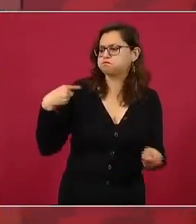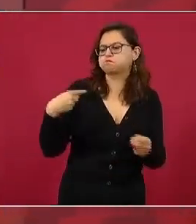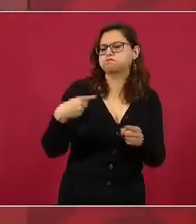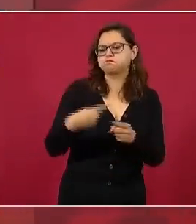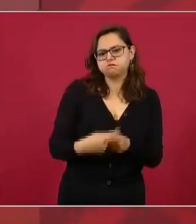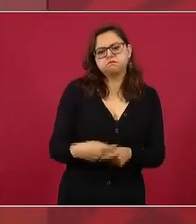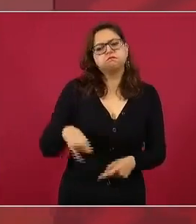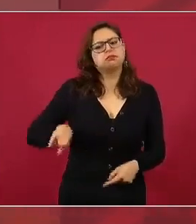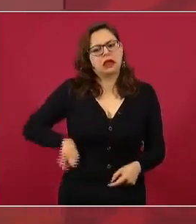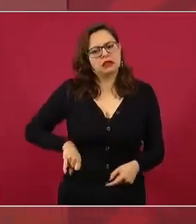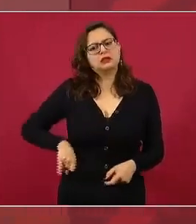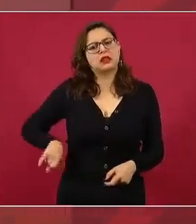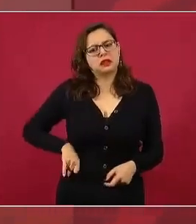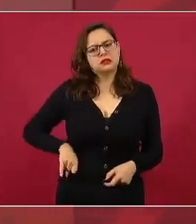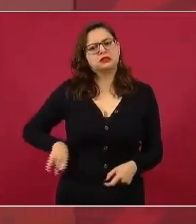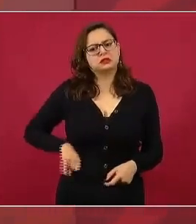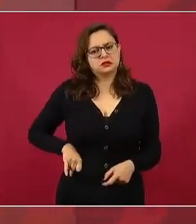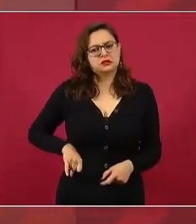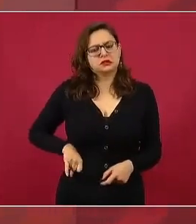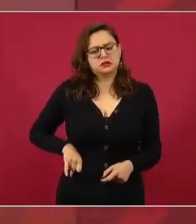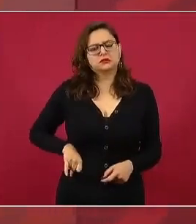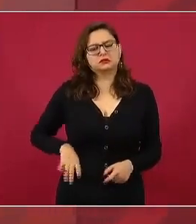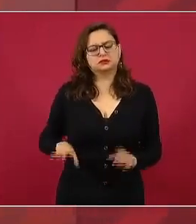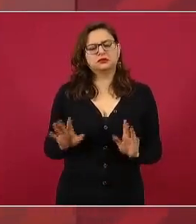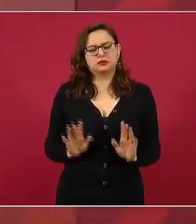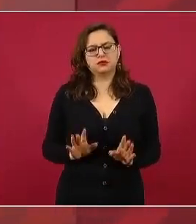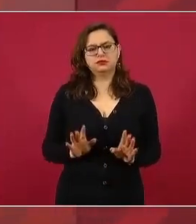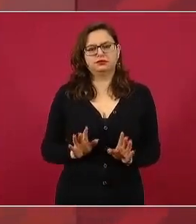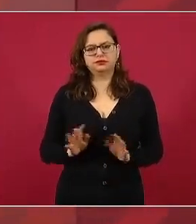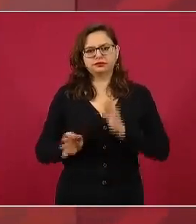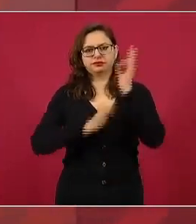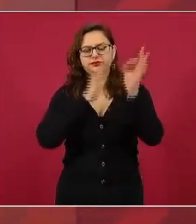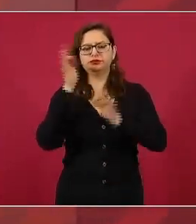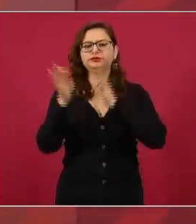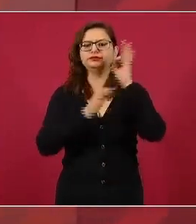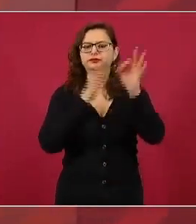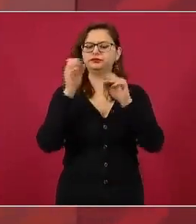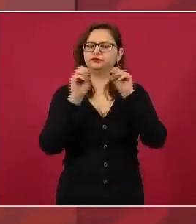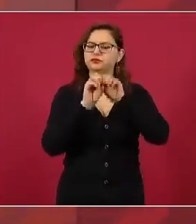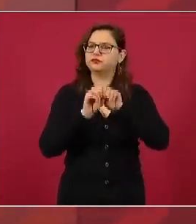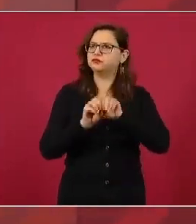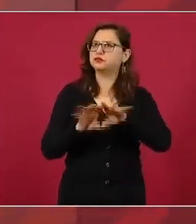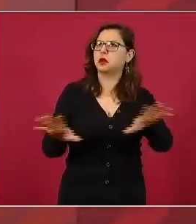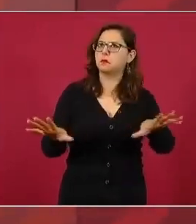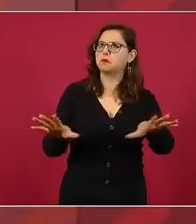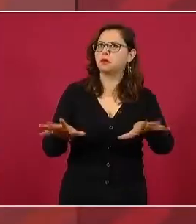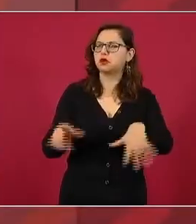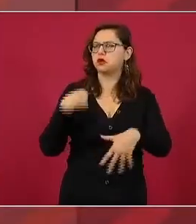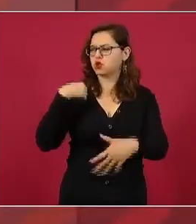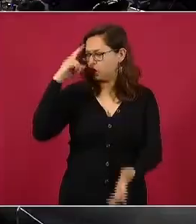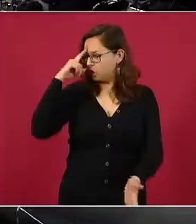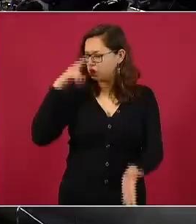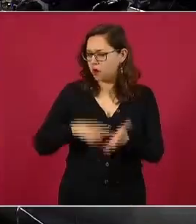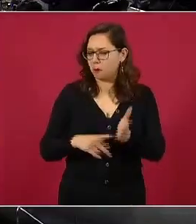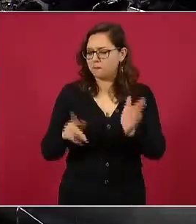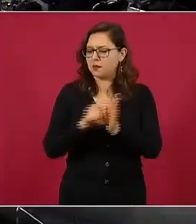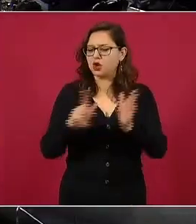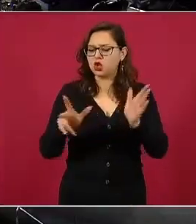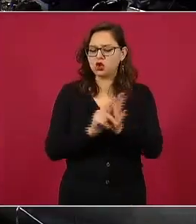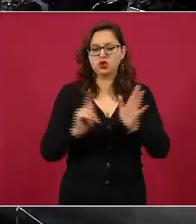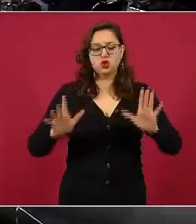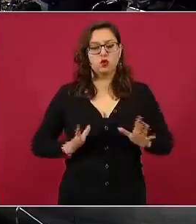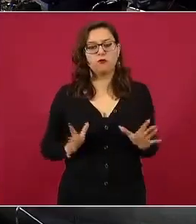sus notas informativas a favor del régimen. Yo creo que desde que se fundó el